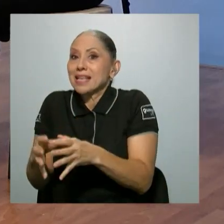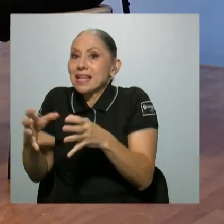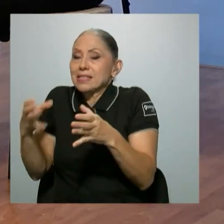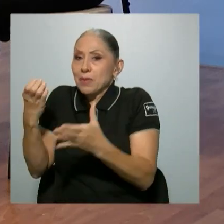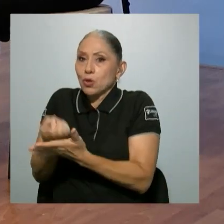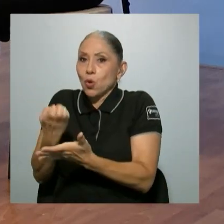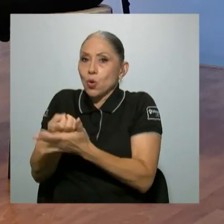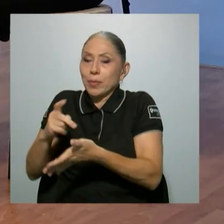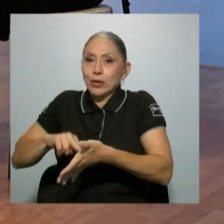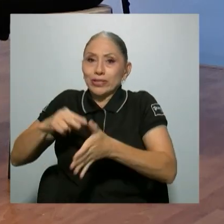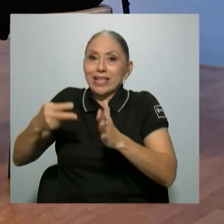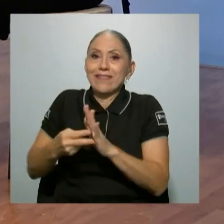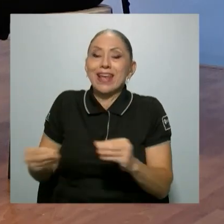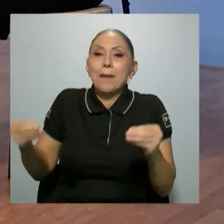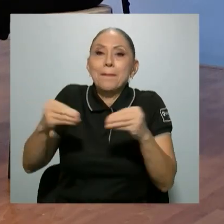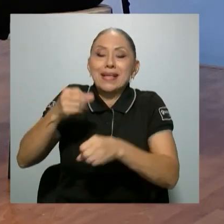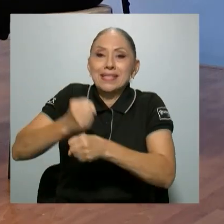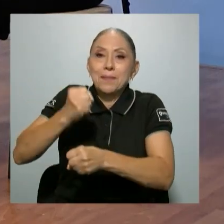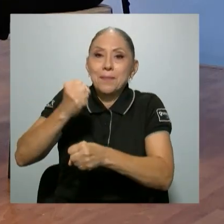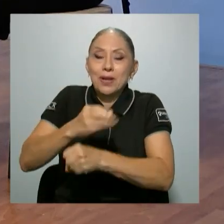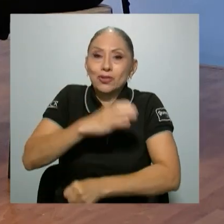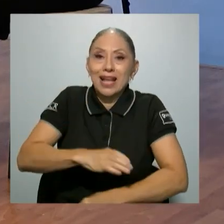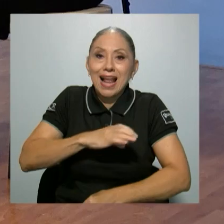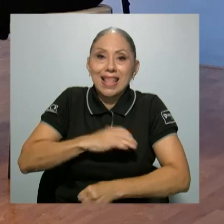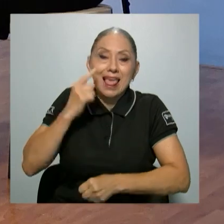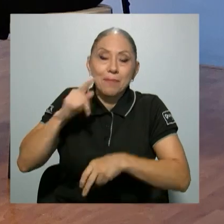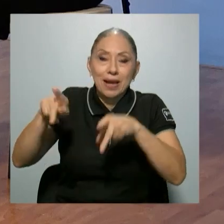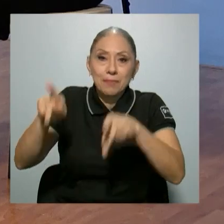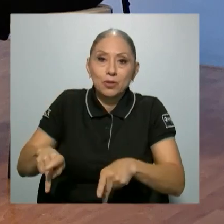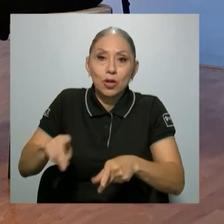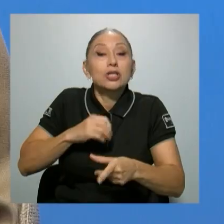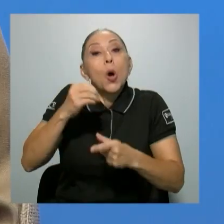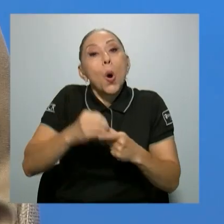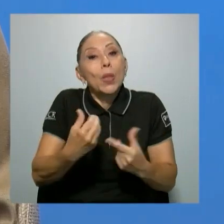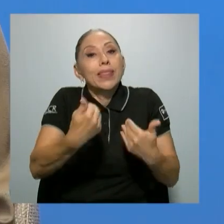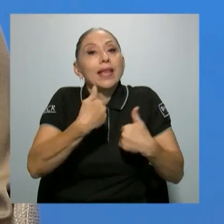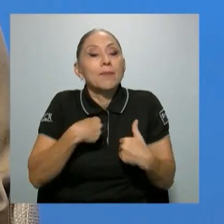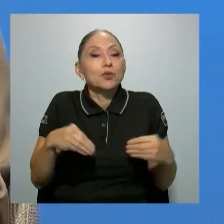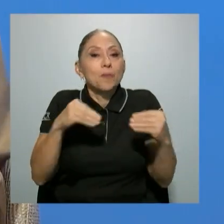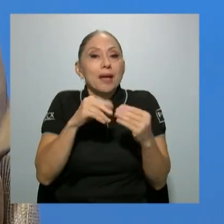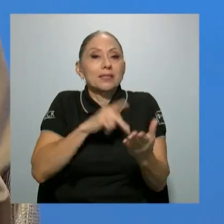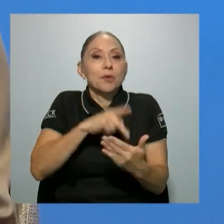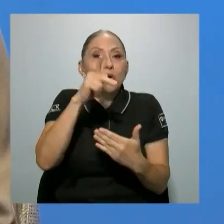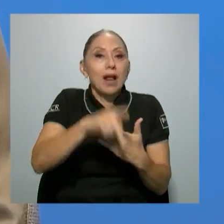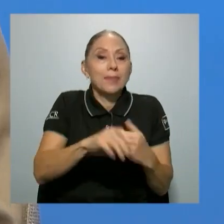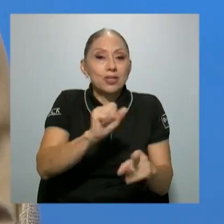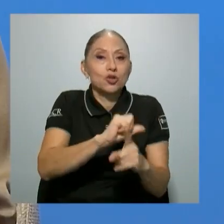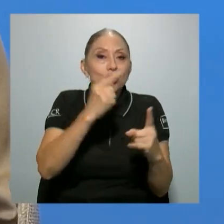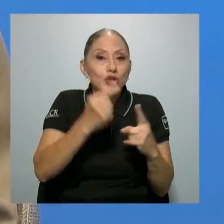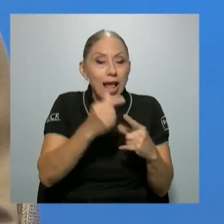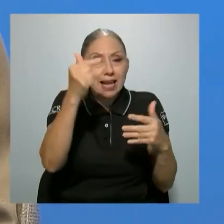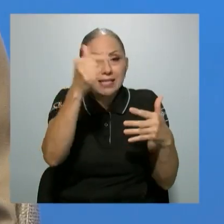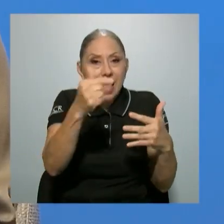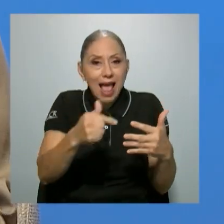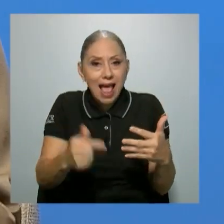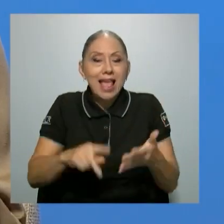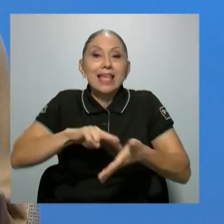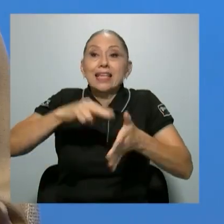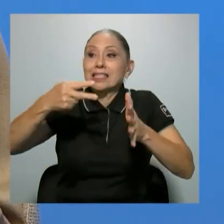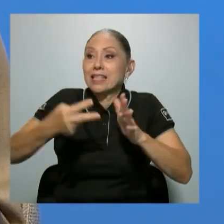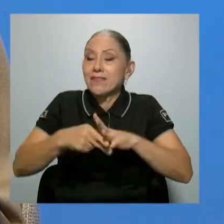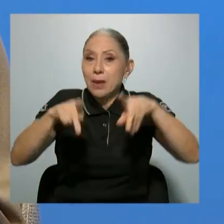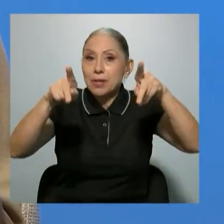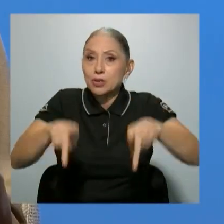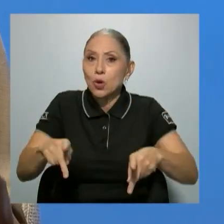las personas, o por ejemplo porque tenemos más programas sociales que se traducen en capacidades de la población, sobre